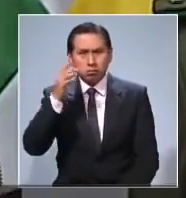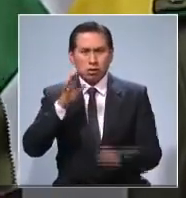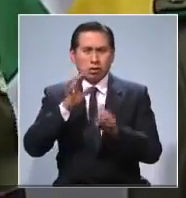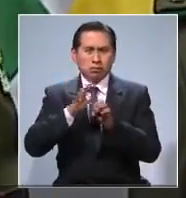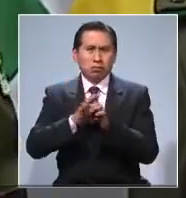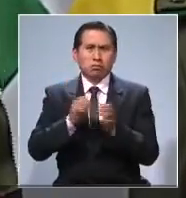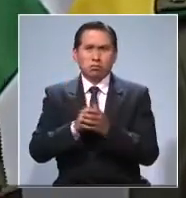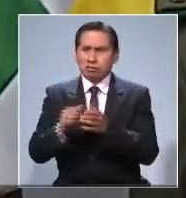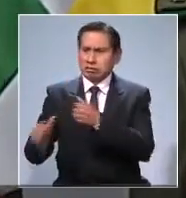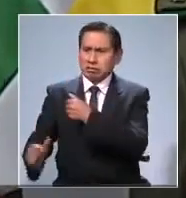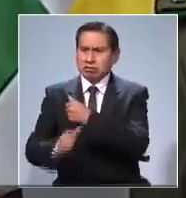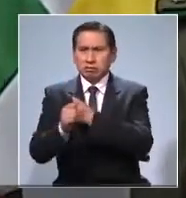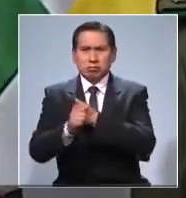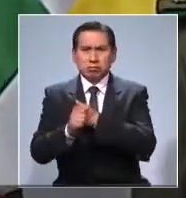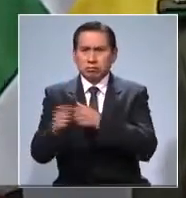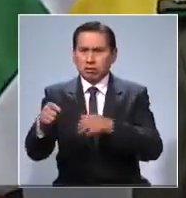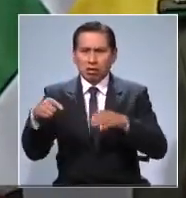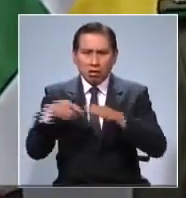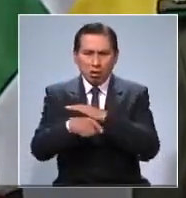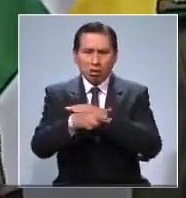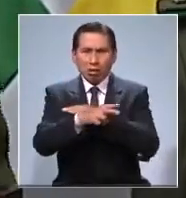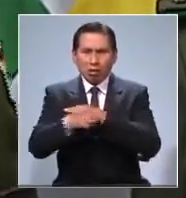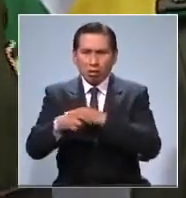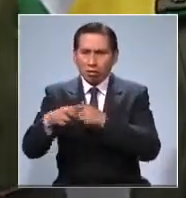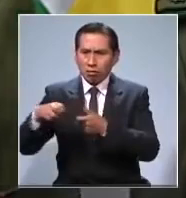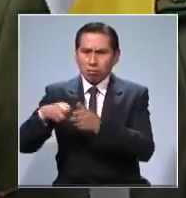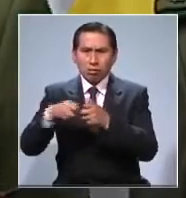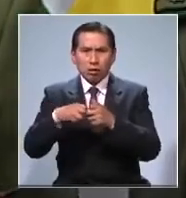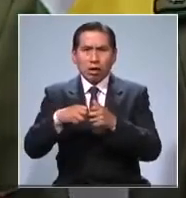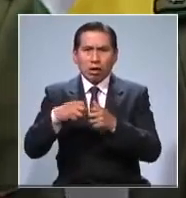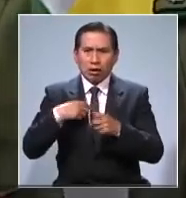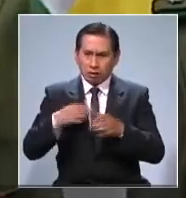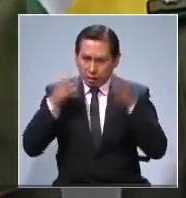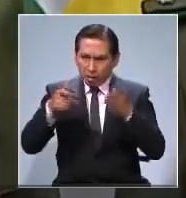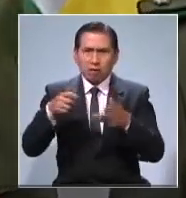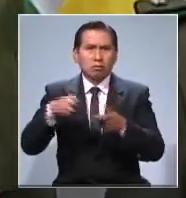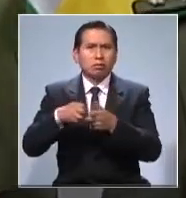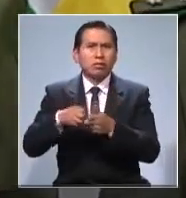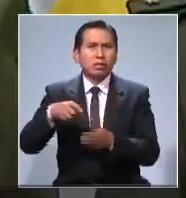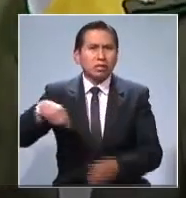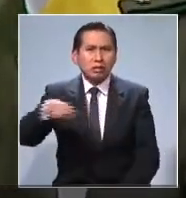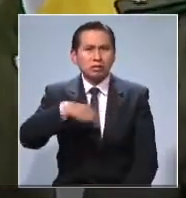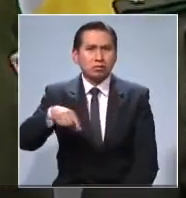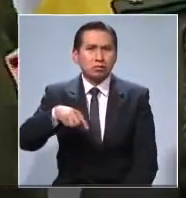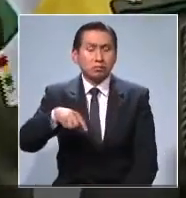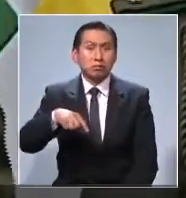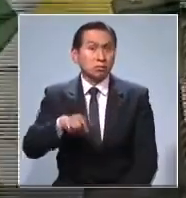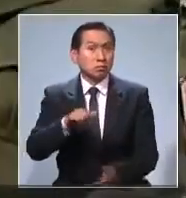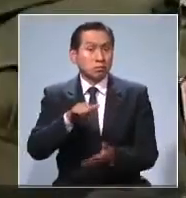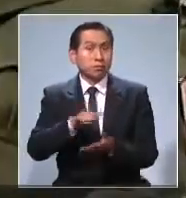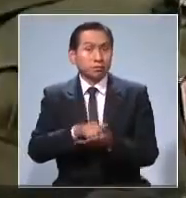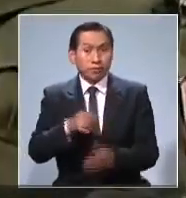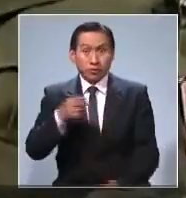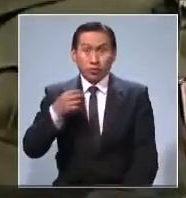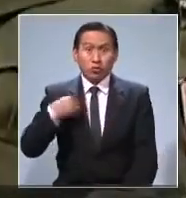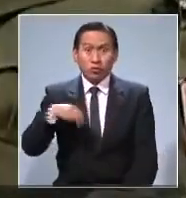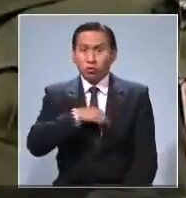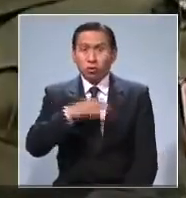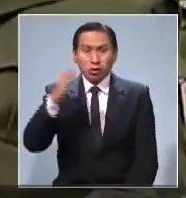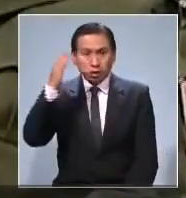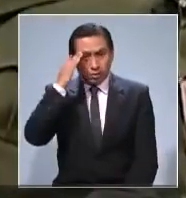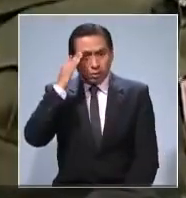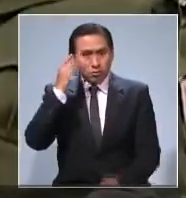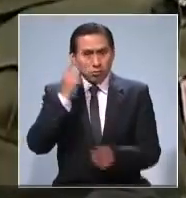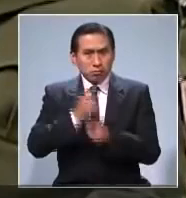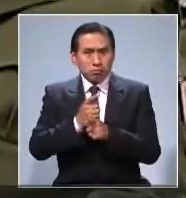solamente la inseguridad, sino el delito son sus principales rivales. Y evidentemente estamos conscientes